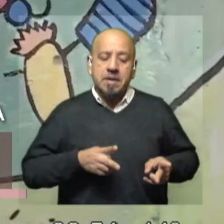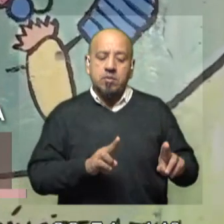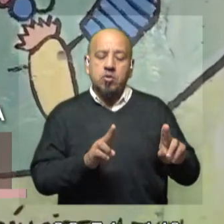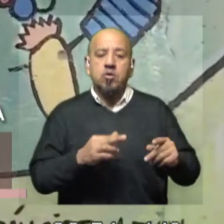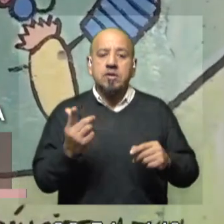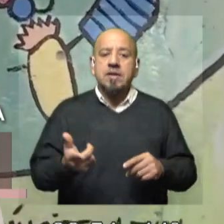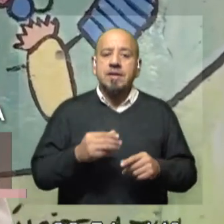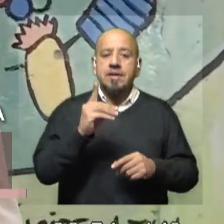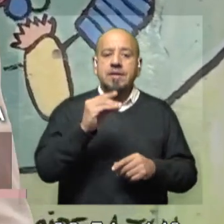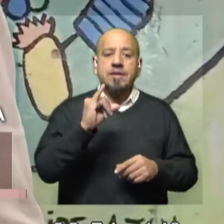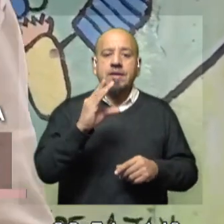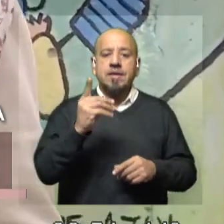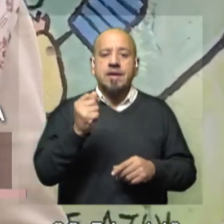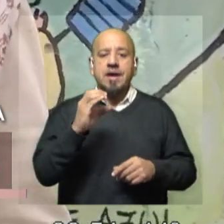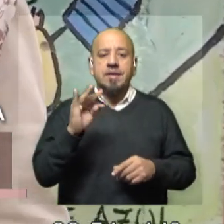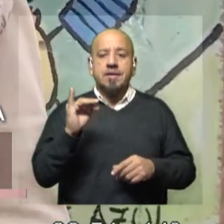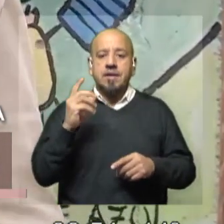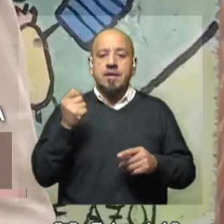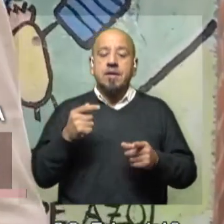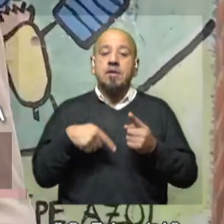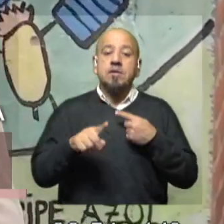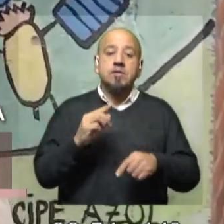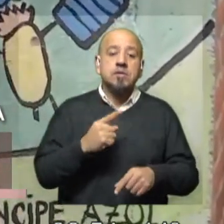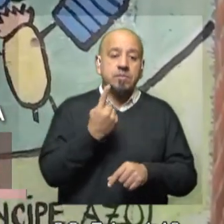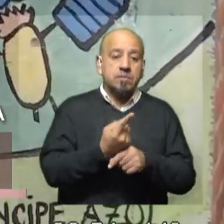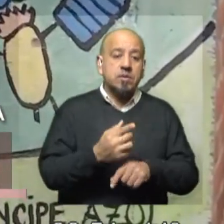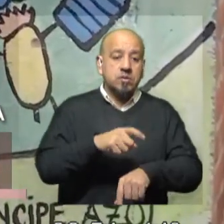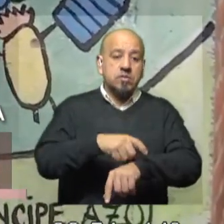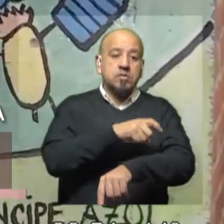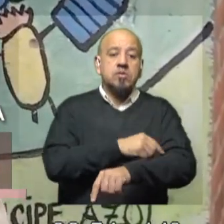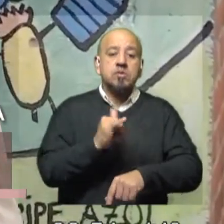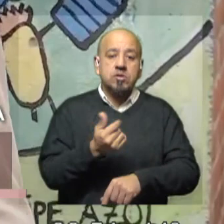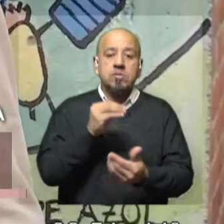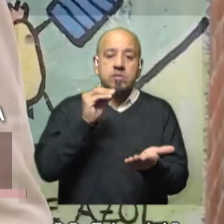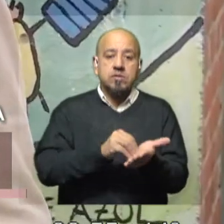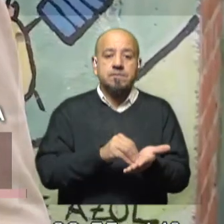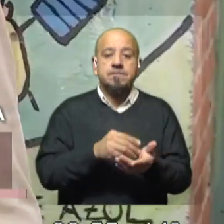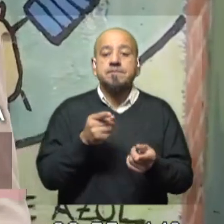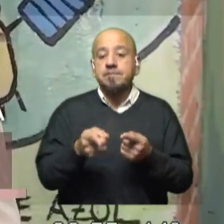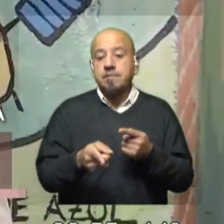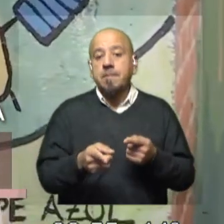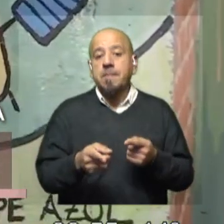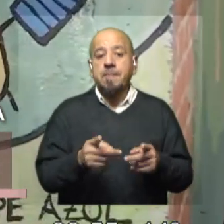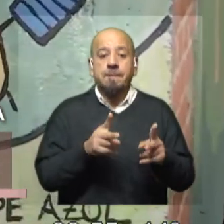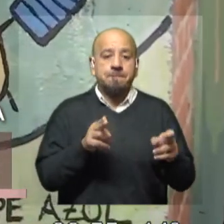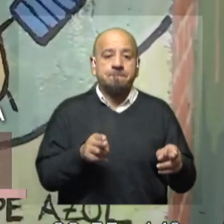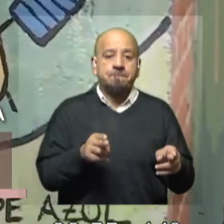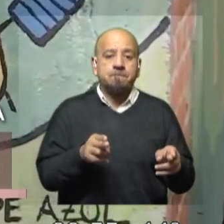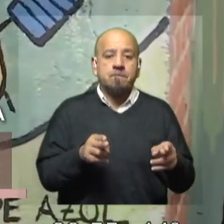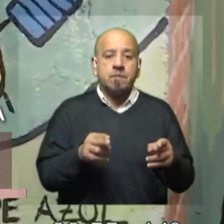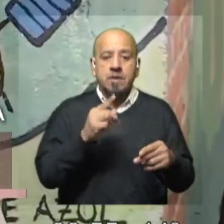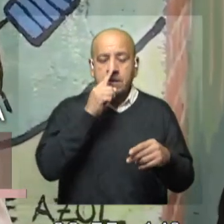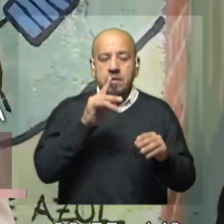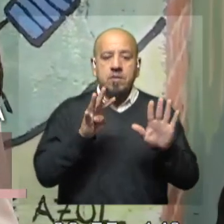de avanzada. Y el primer ciclo no es una novedad, nosotros ya lo aplicamos el primer ciclo por allá por la década